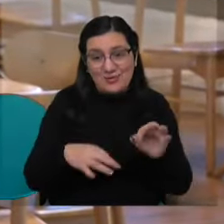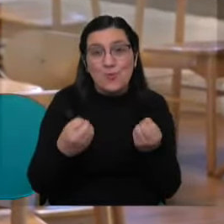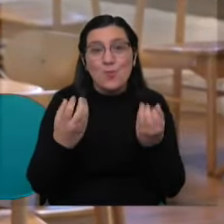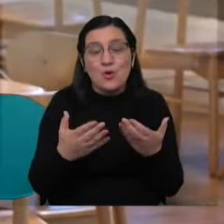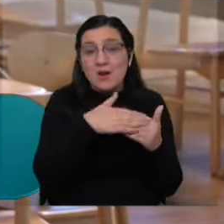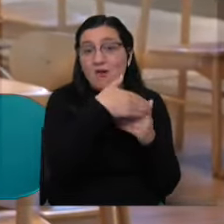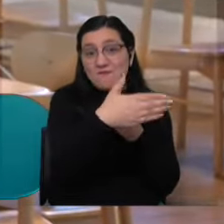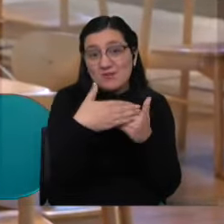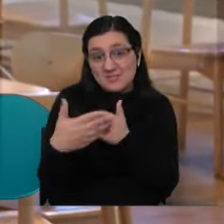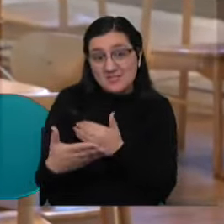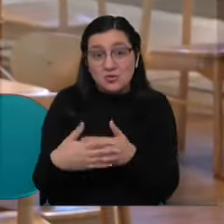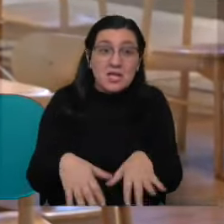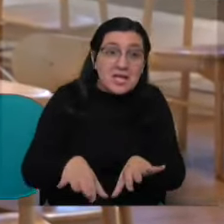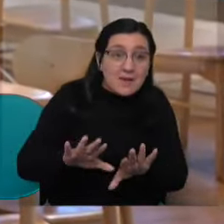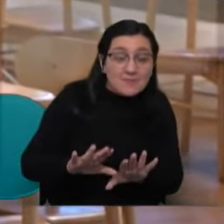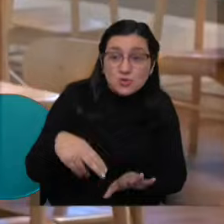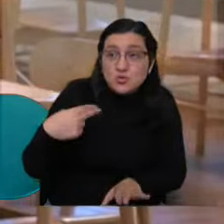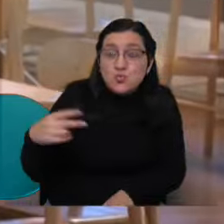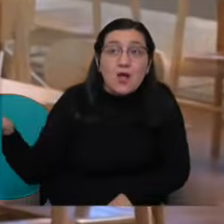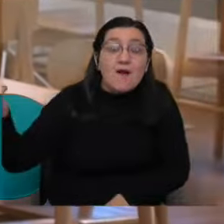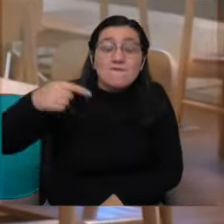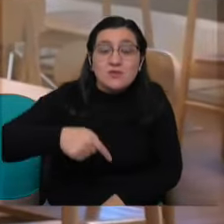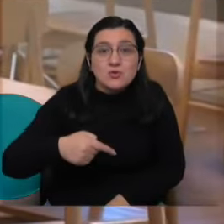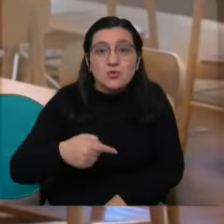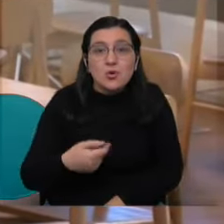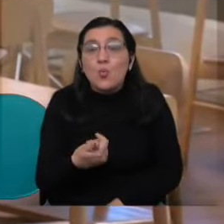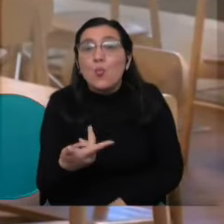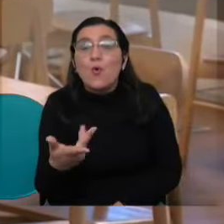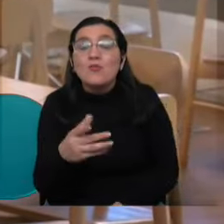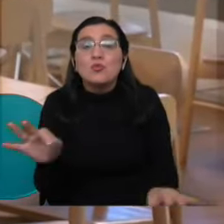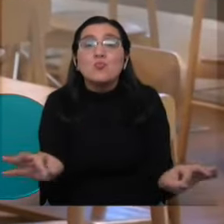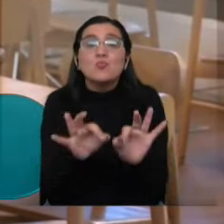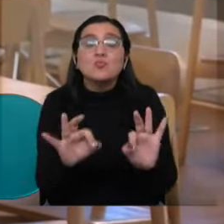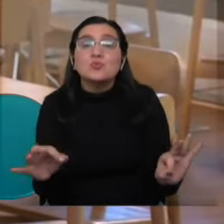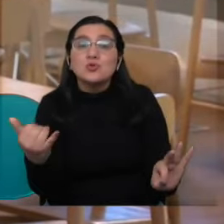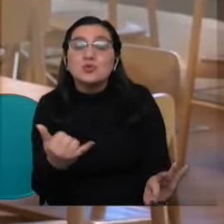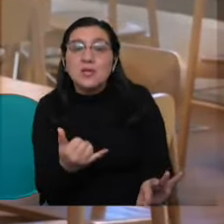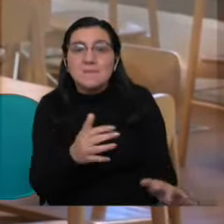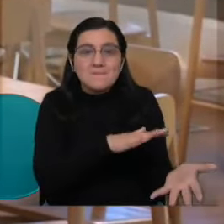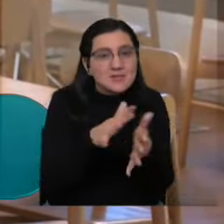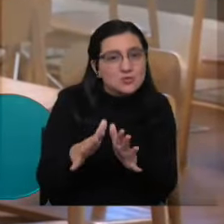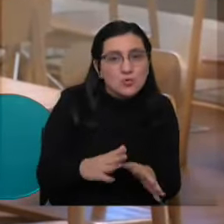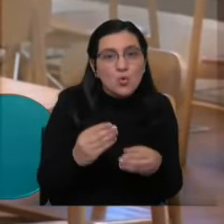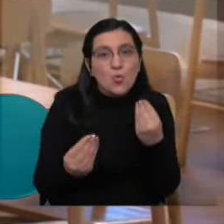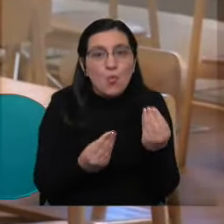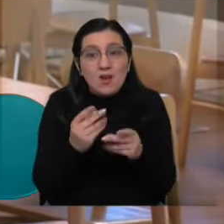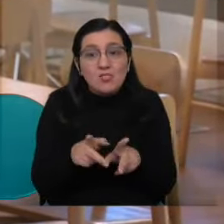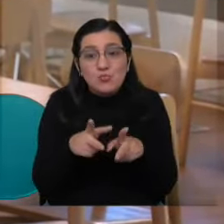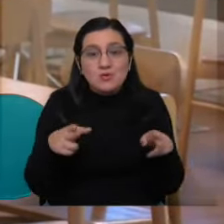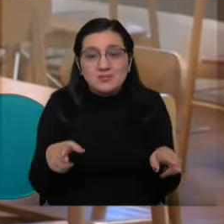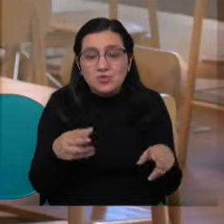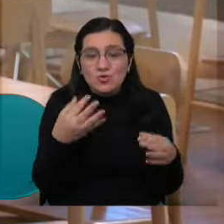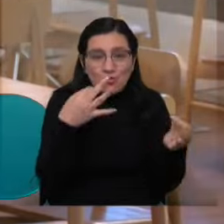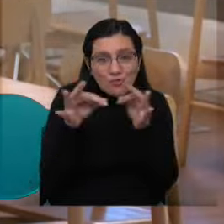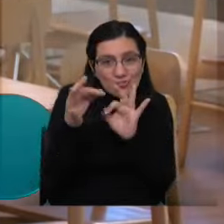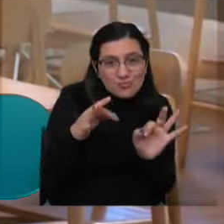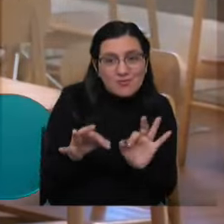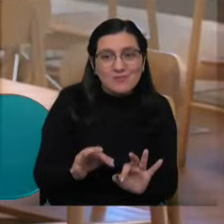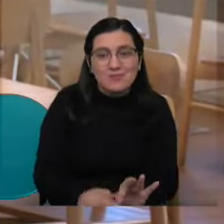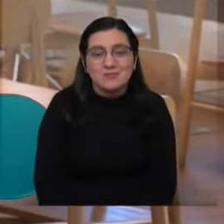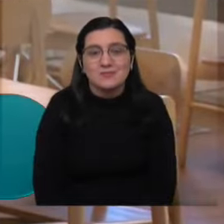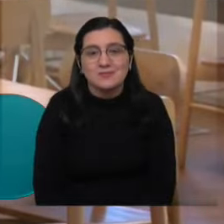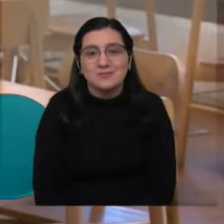vecino la vecina que de repente nunca vino nunca asistió Cuántos músicos vamos a tener en escena más o menos Cuál es la duración bueno Contame los detalles técnicos también